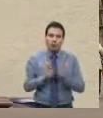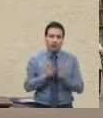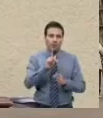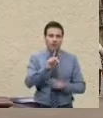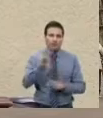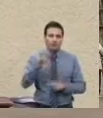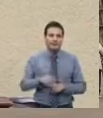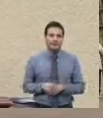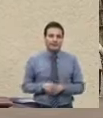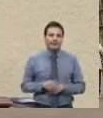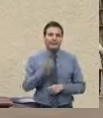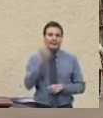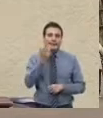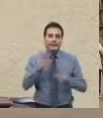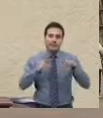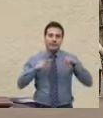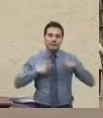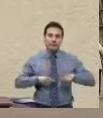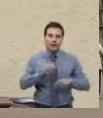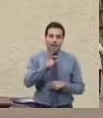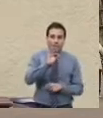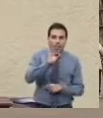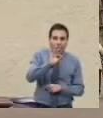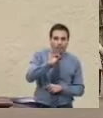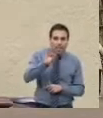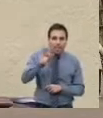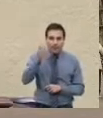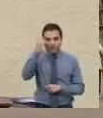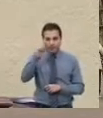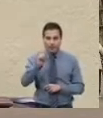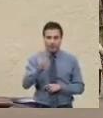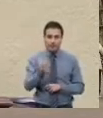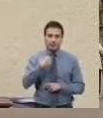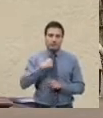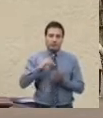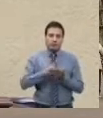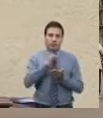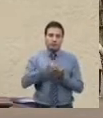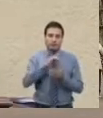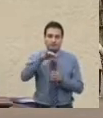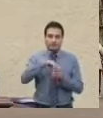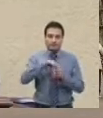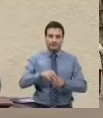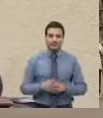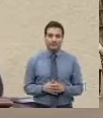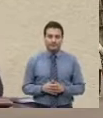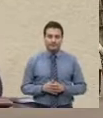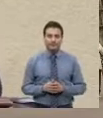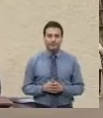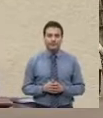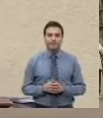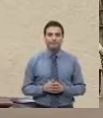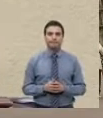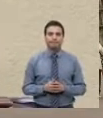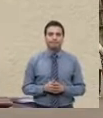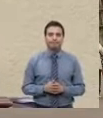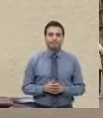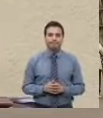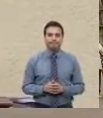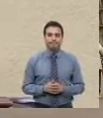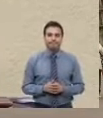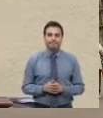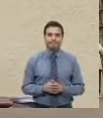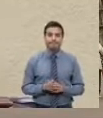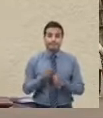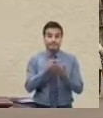voluntad ciudadana en la víspera de la votación. Se trata de un conjunto de actividades que, como